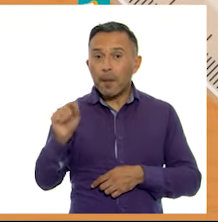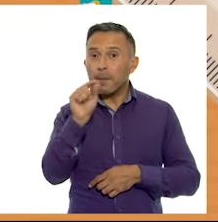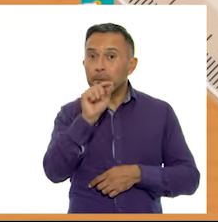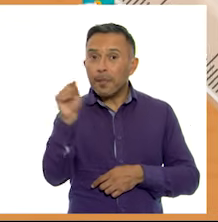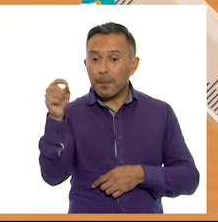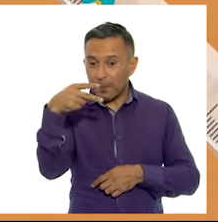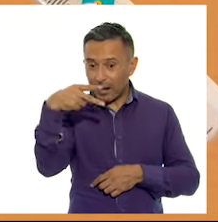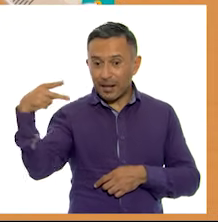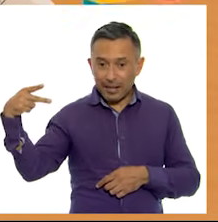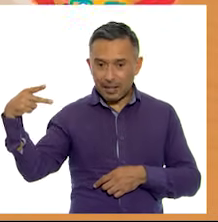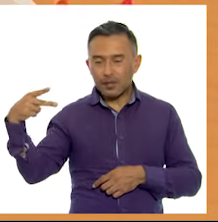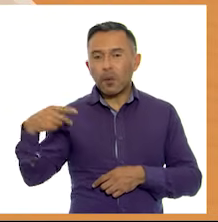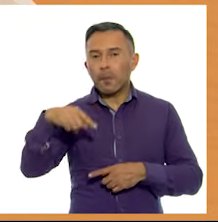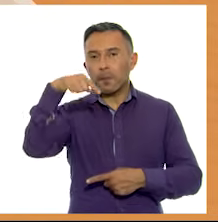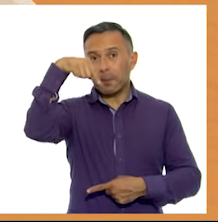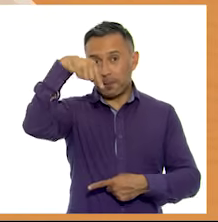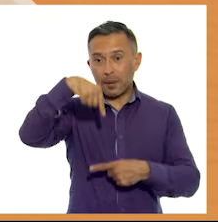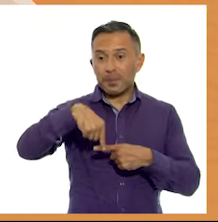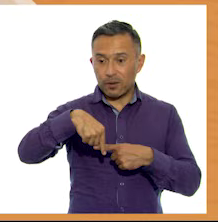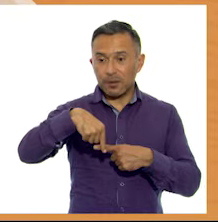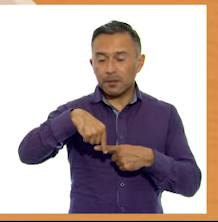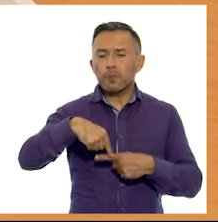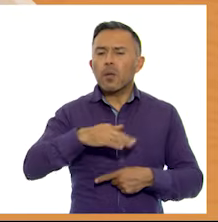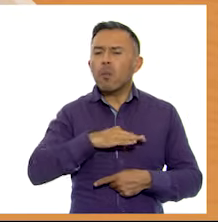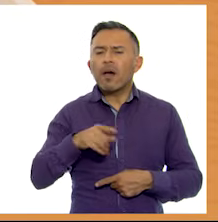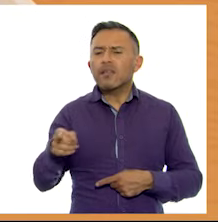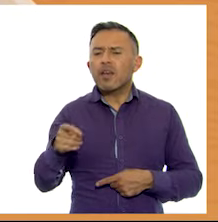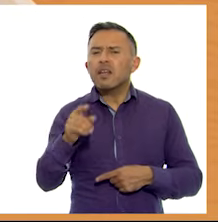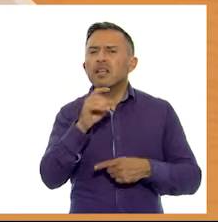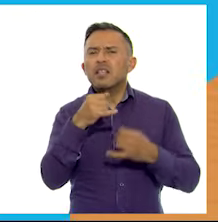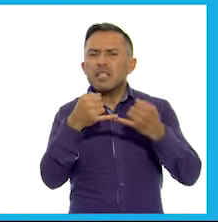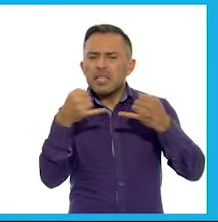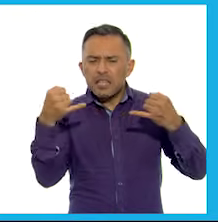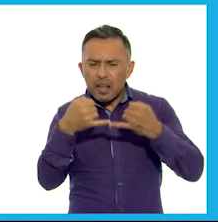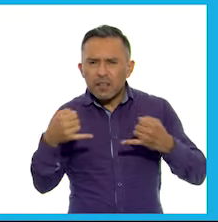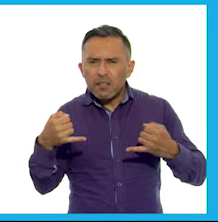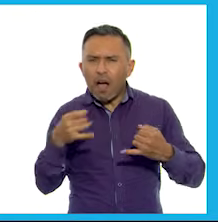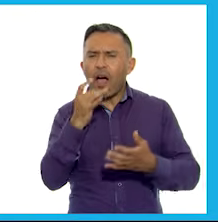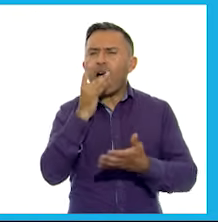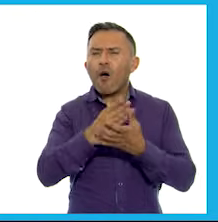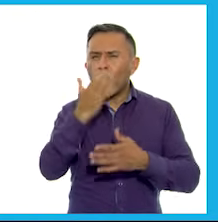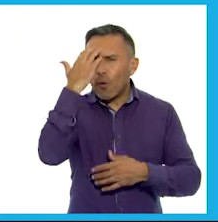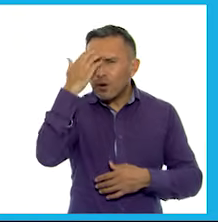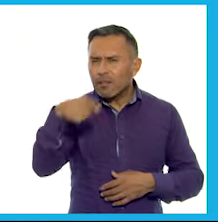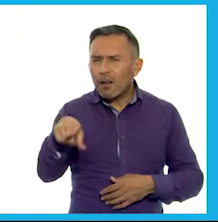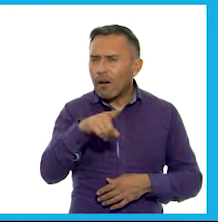y perpendiculares. ¿Cuáles de estas líneas ya conocían?